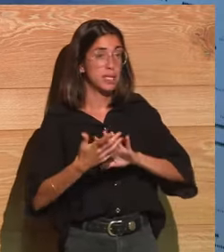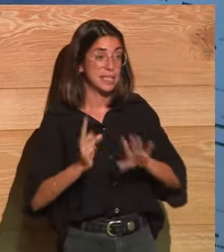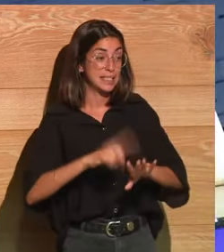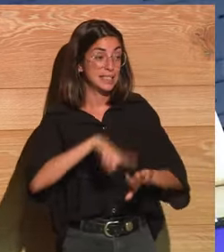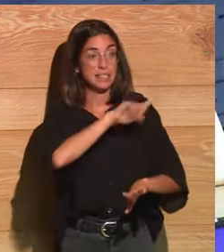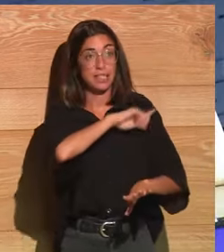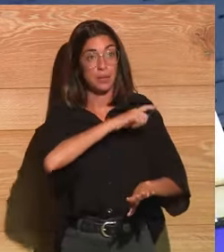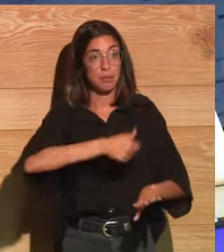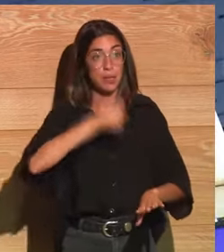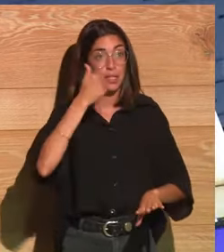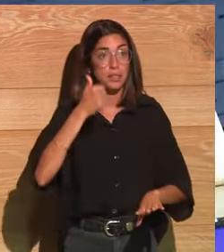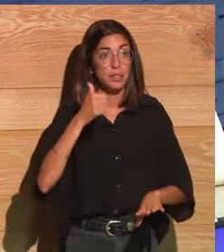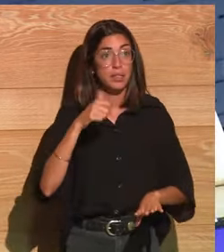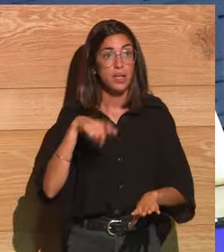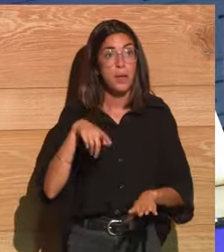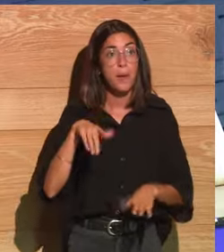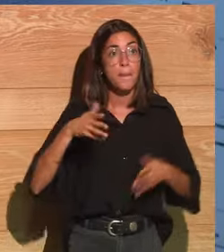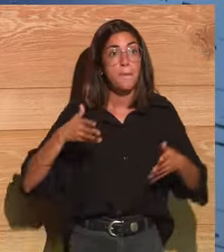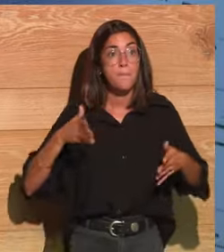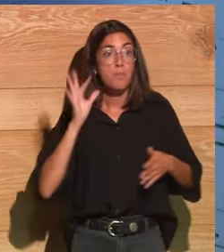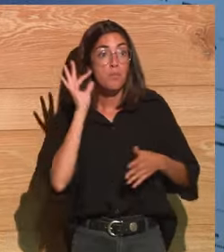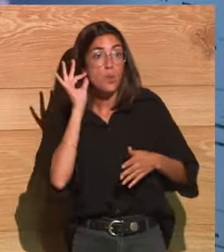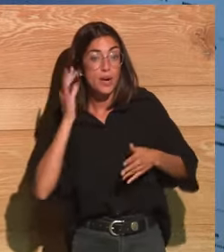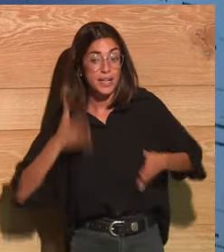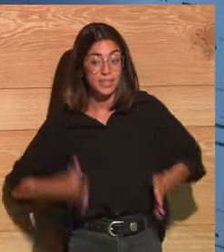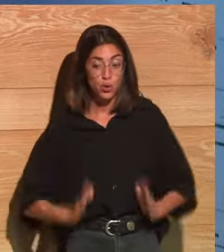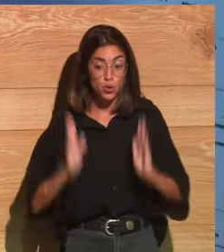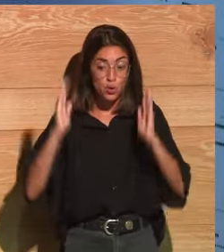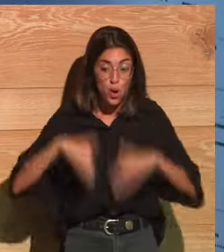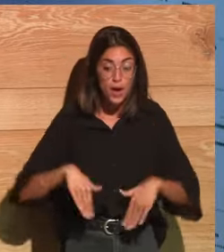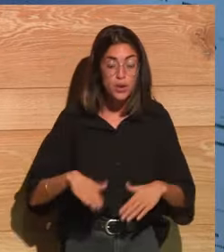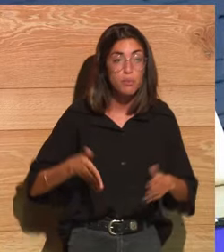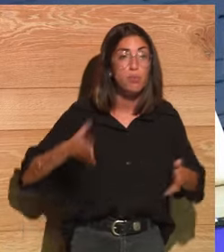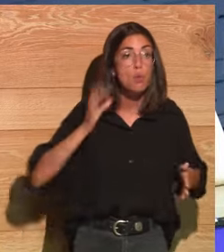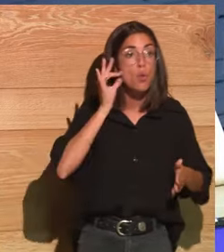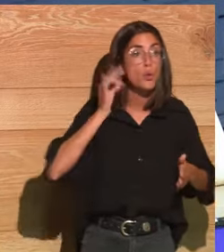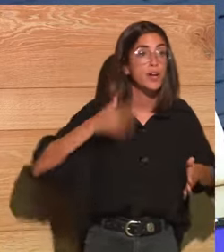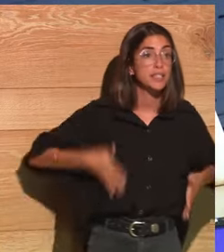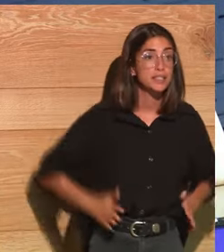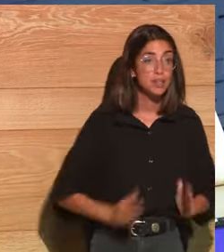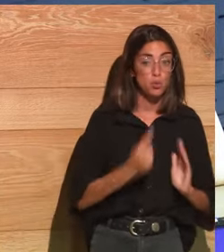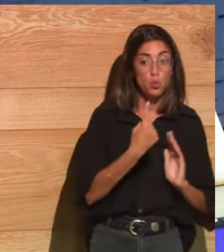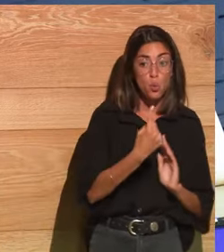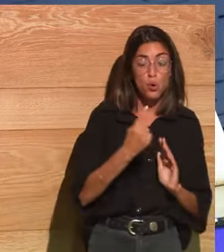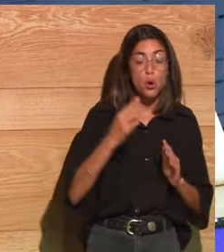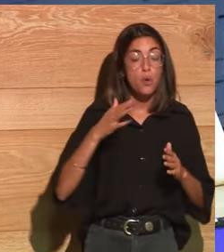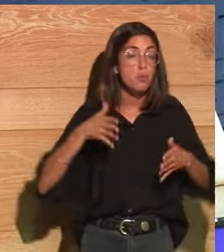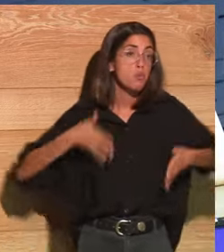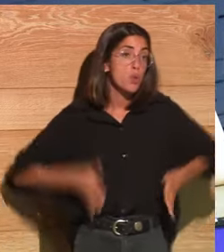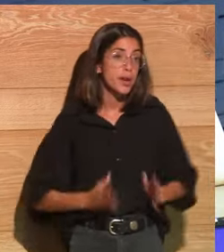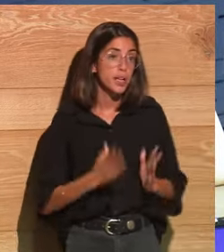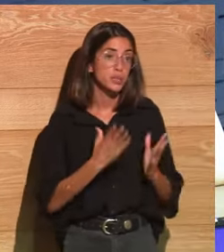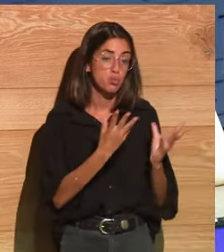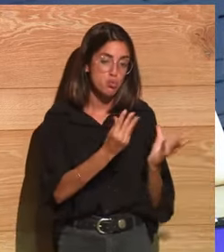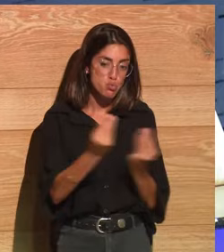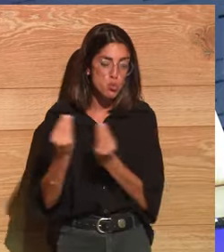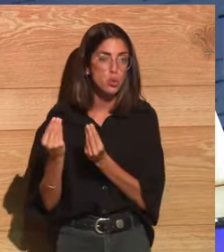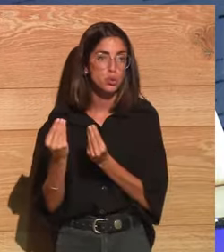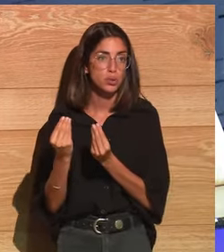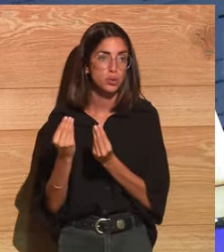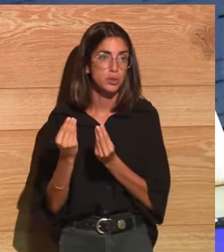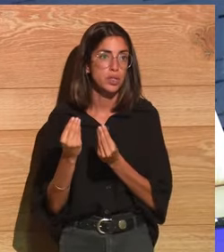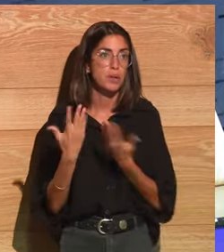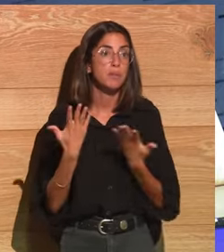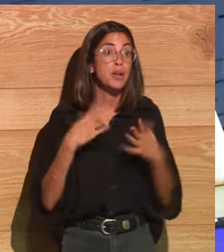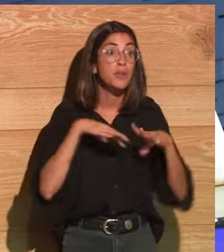de mujeres que no tienen ningunos hijos, mujeres que tienen solo uno o mujeres que tienen muchos, ¿no? Pero claro, esos tejidos, como